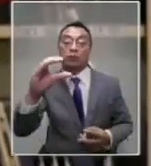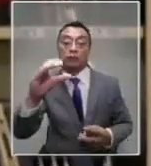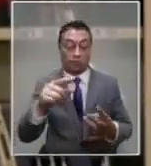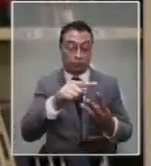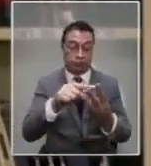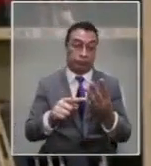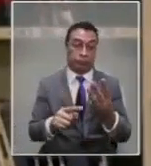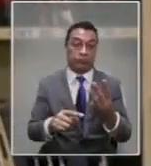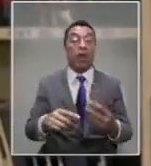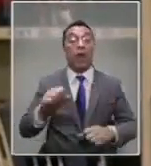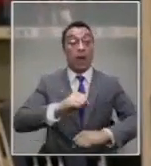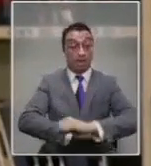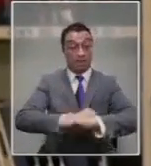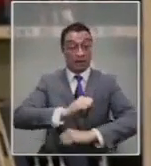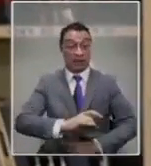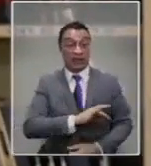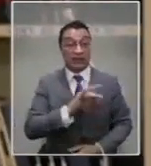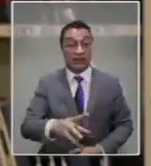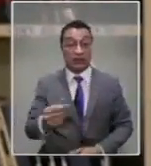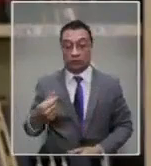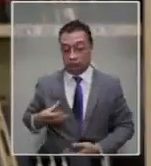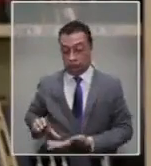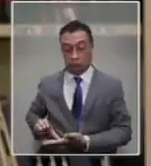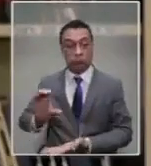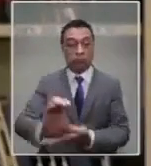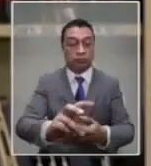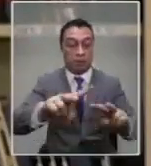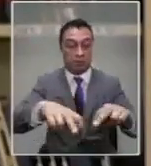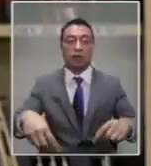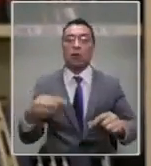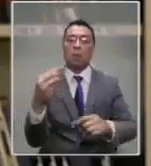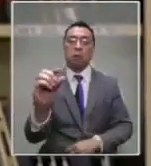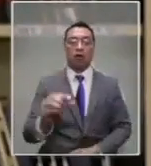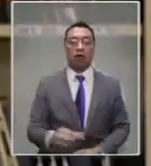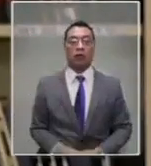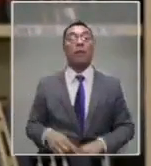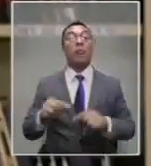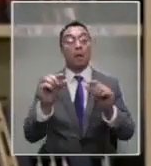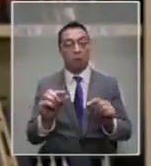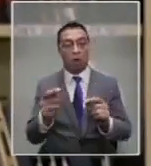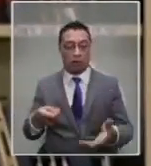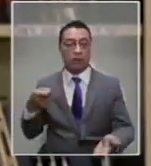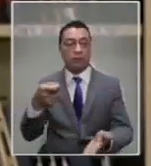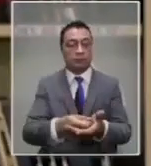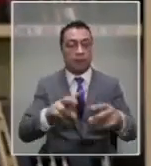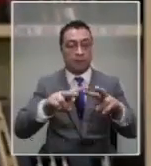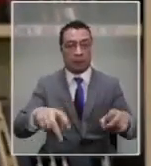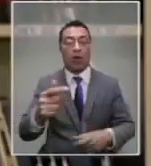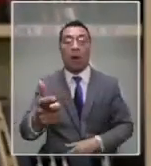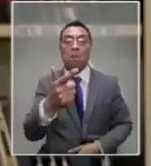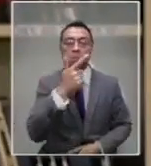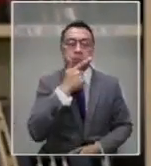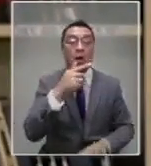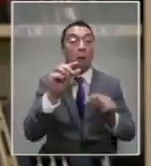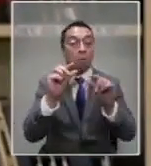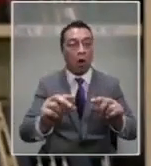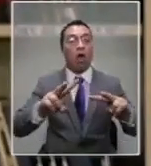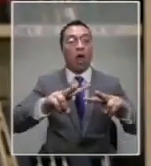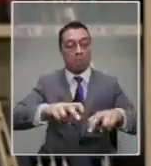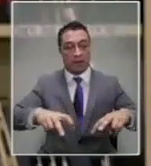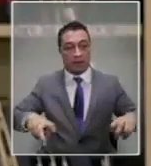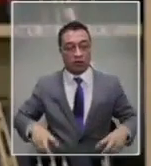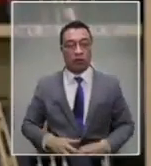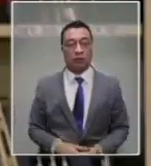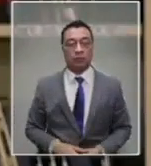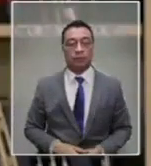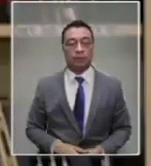Concepción. El empresario en Chile destina pocos recursos a la investigación, invierte poco en investigación, apuesta poco por la